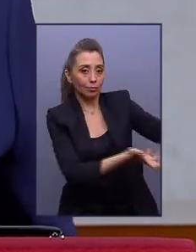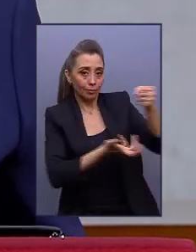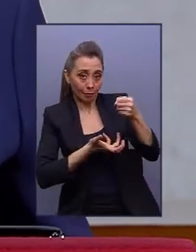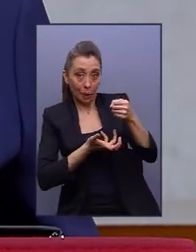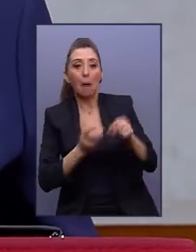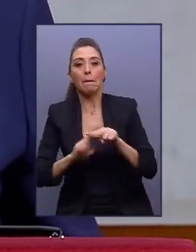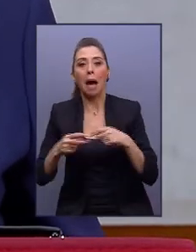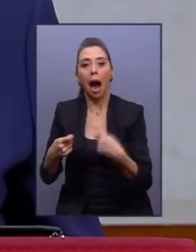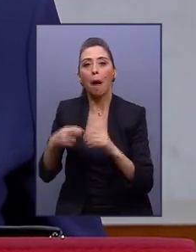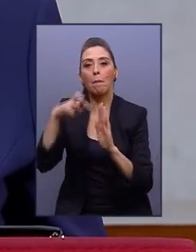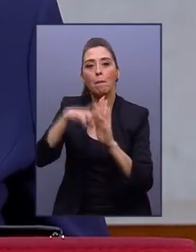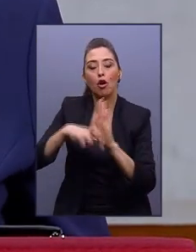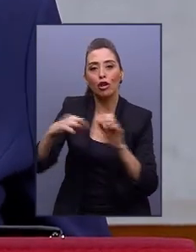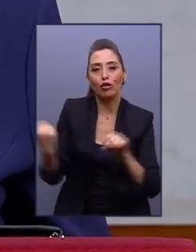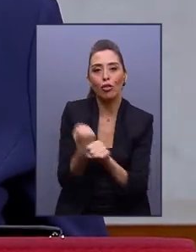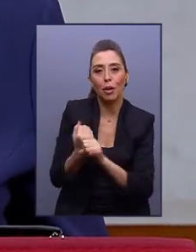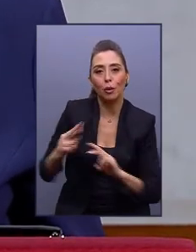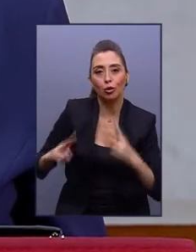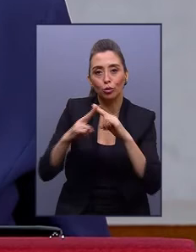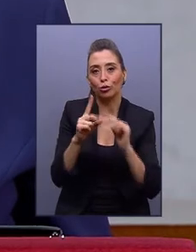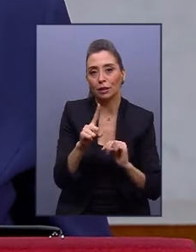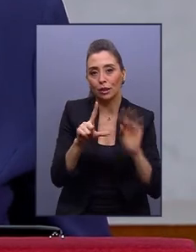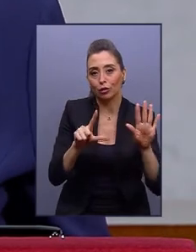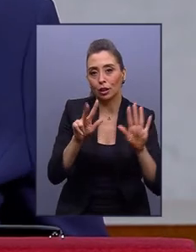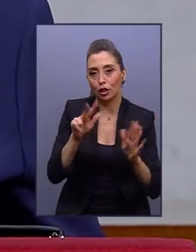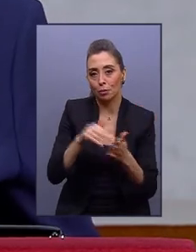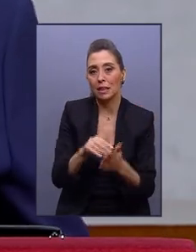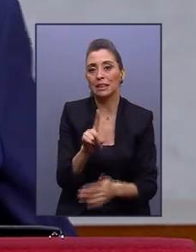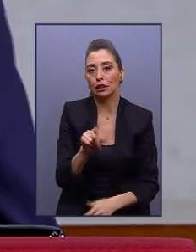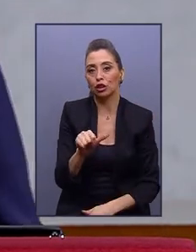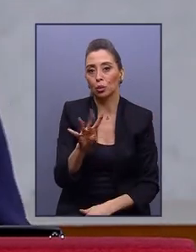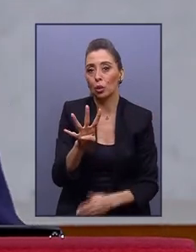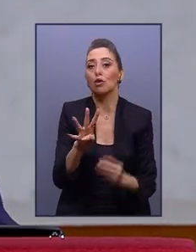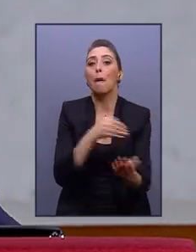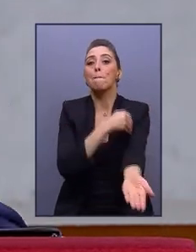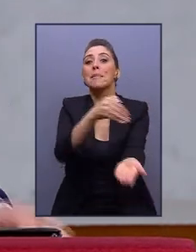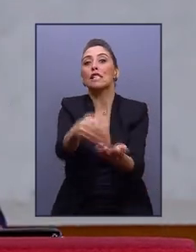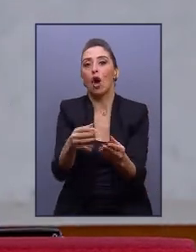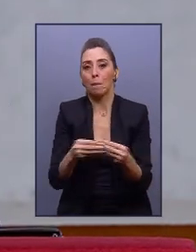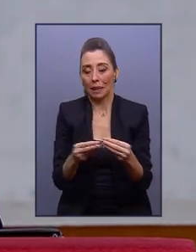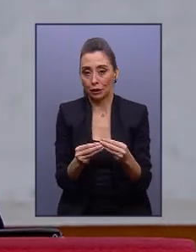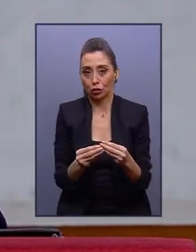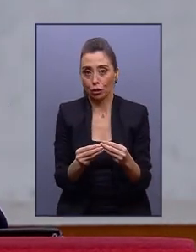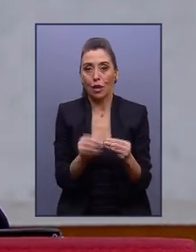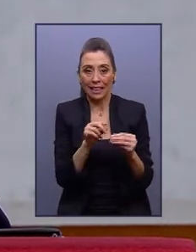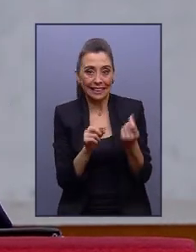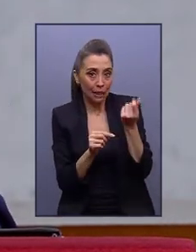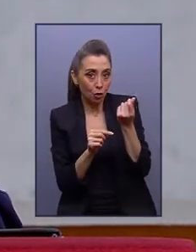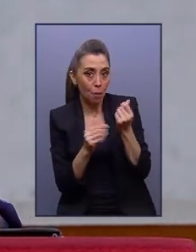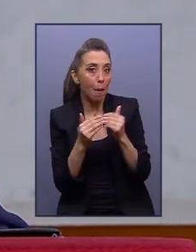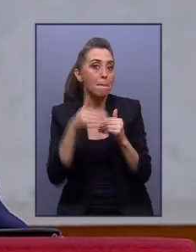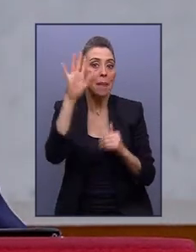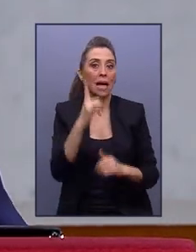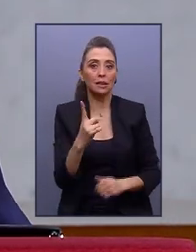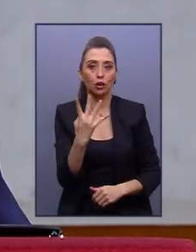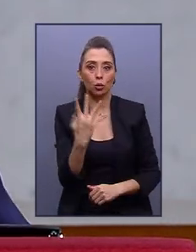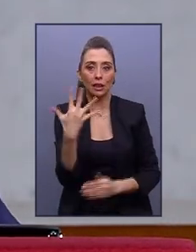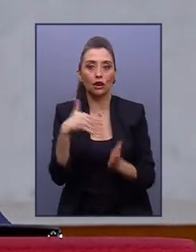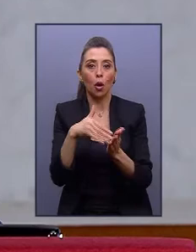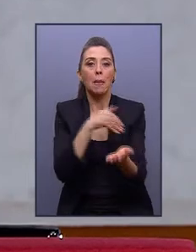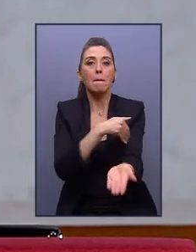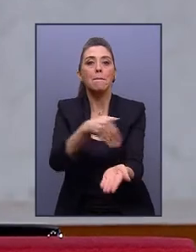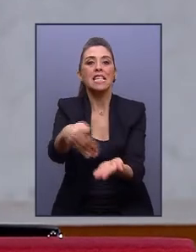viabilizar proyectos de infraestructura por 78.664 millones de pesos y se espera que esa cifra supere los 145.000